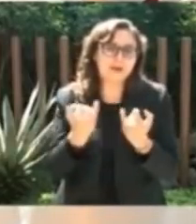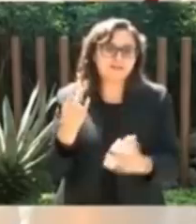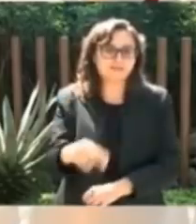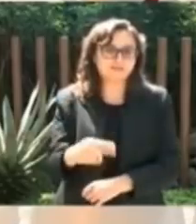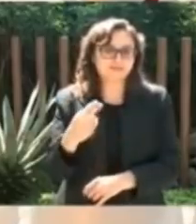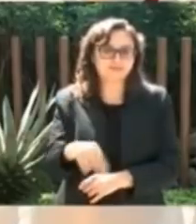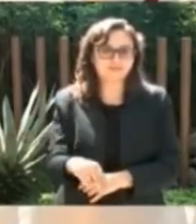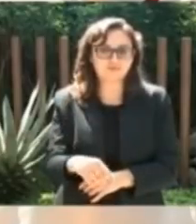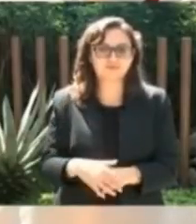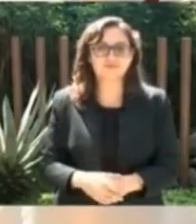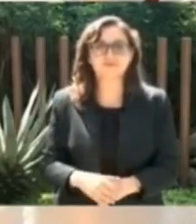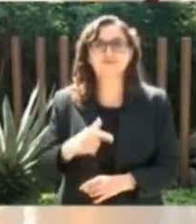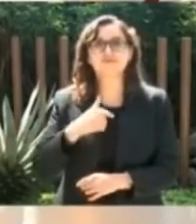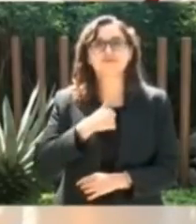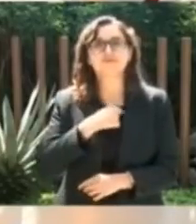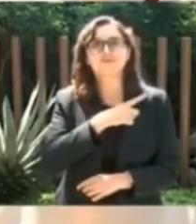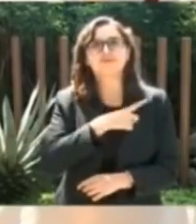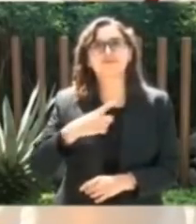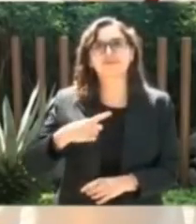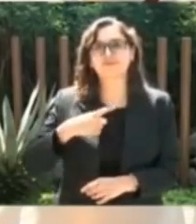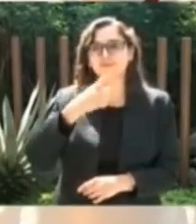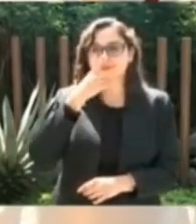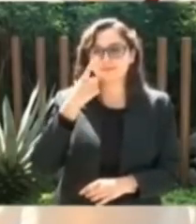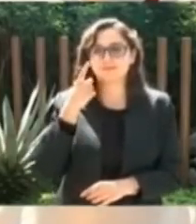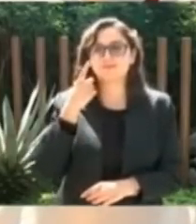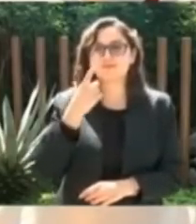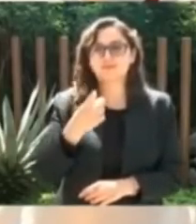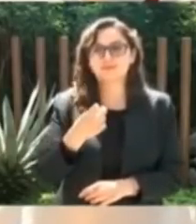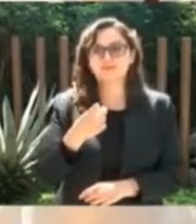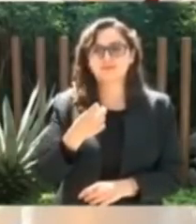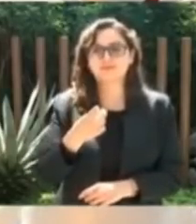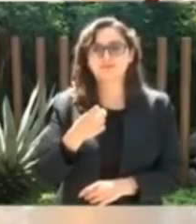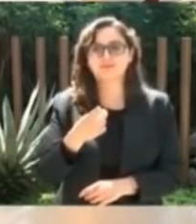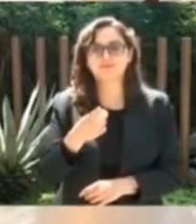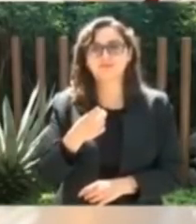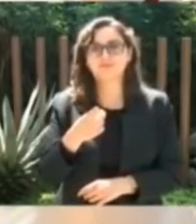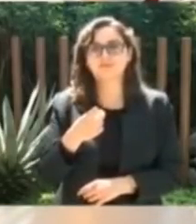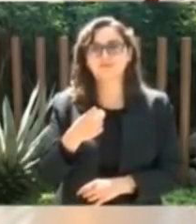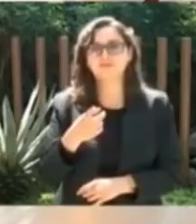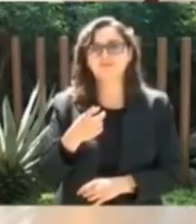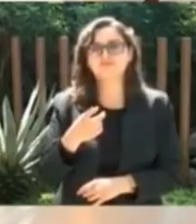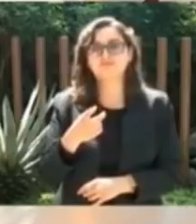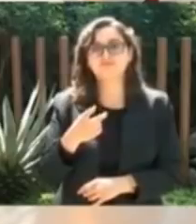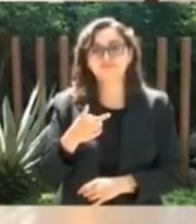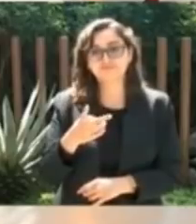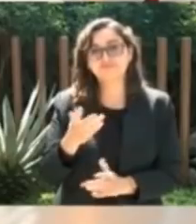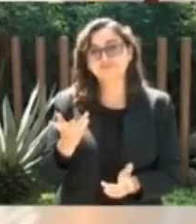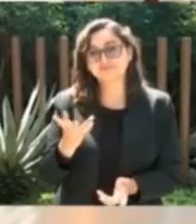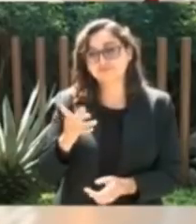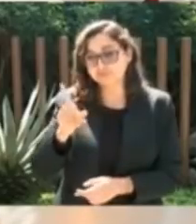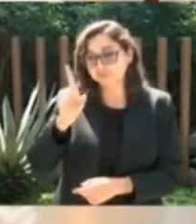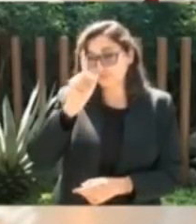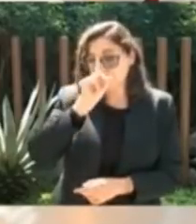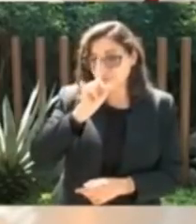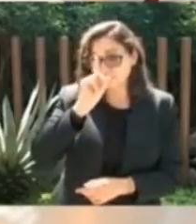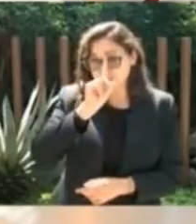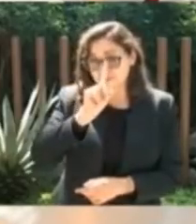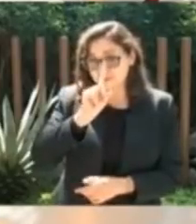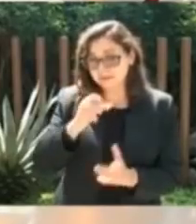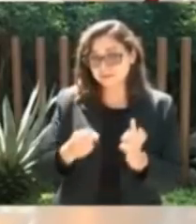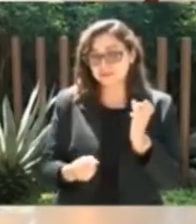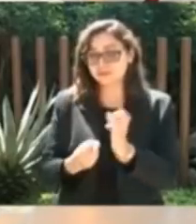yo diría que sería conveniente en esta nueva